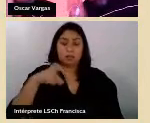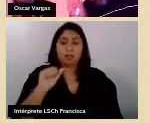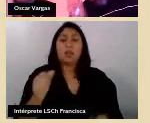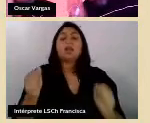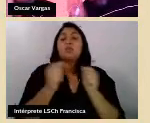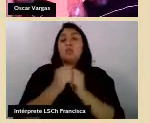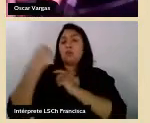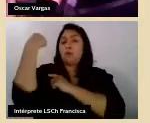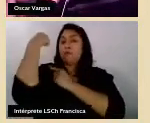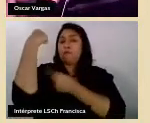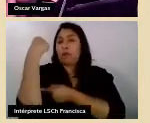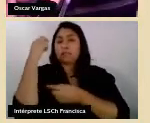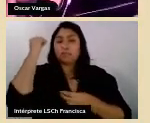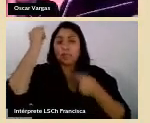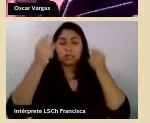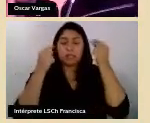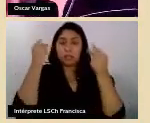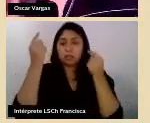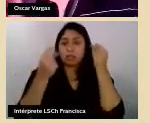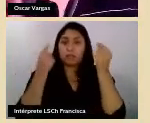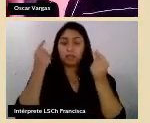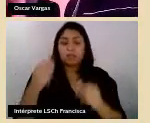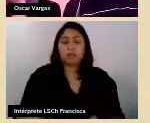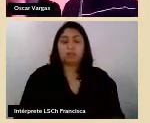fondo es lo que nos mueve.